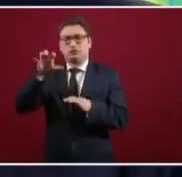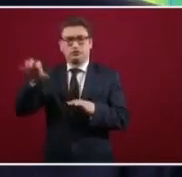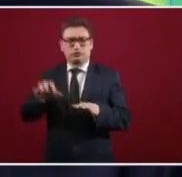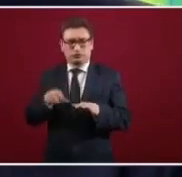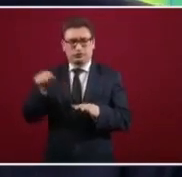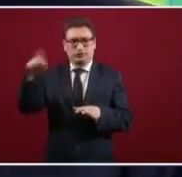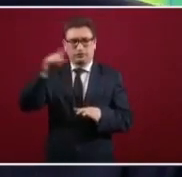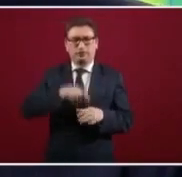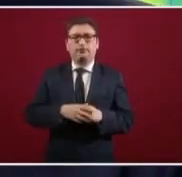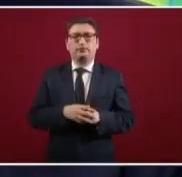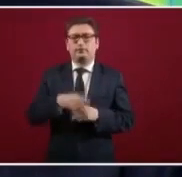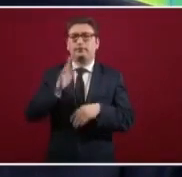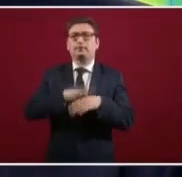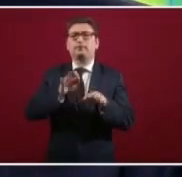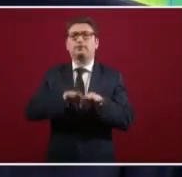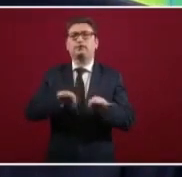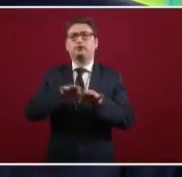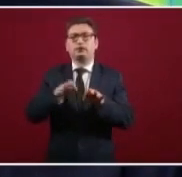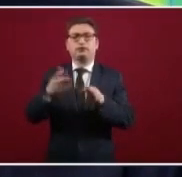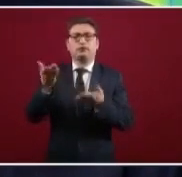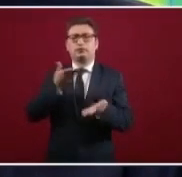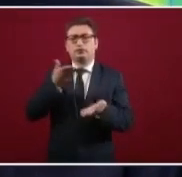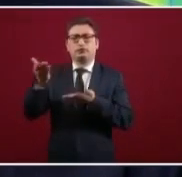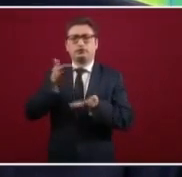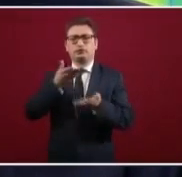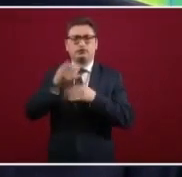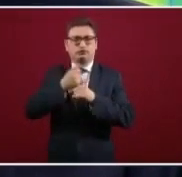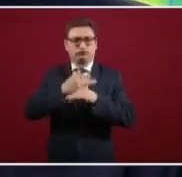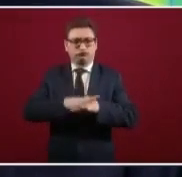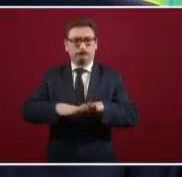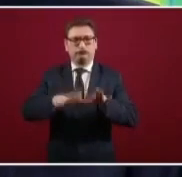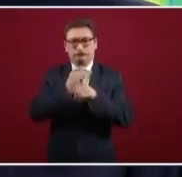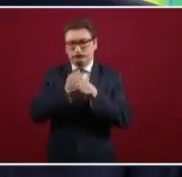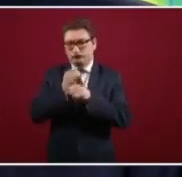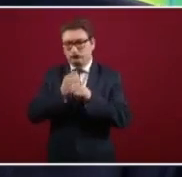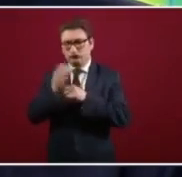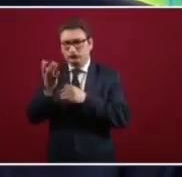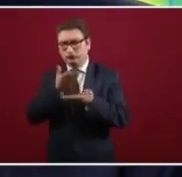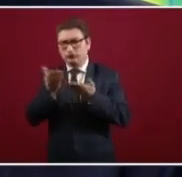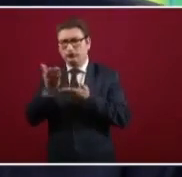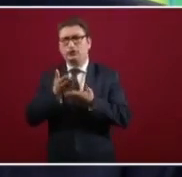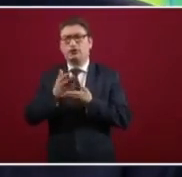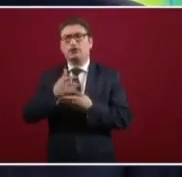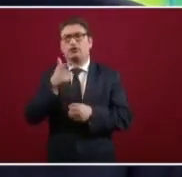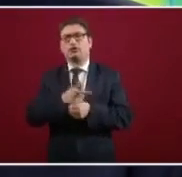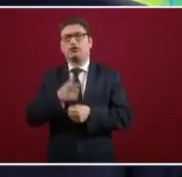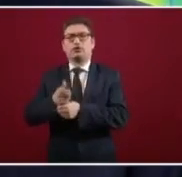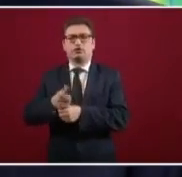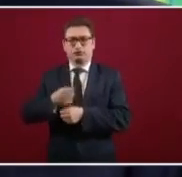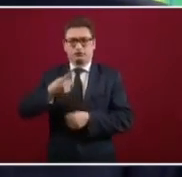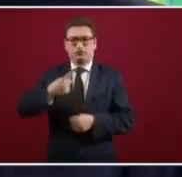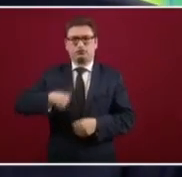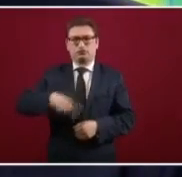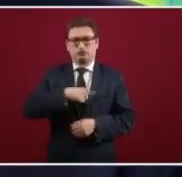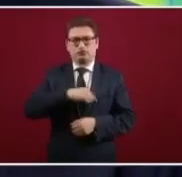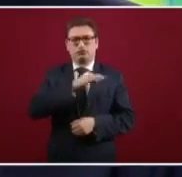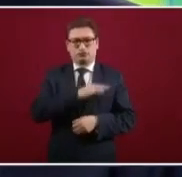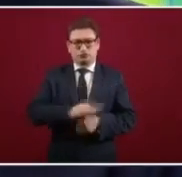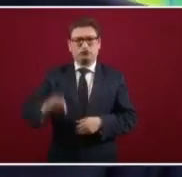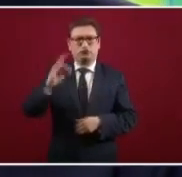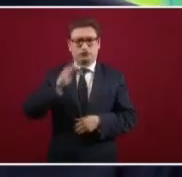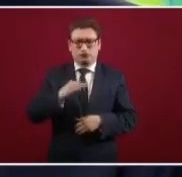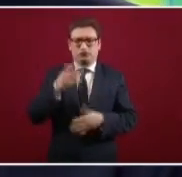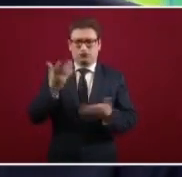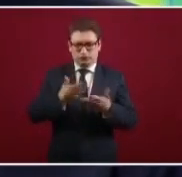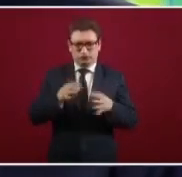particularmente en el intercambio de información de tal manera que podamos eficientar